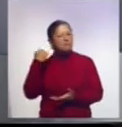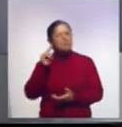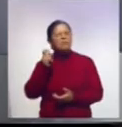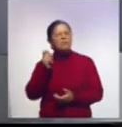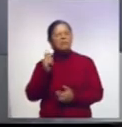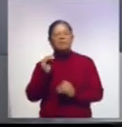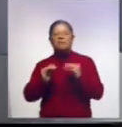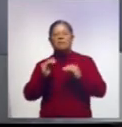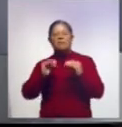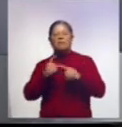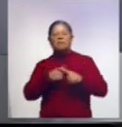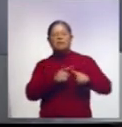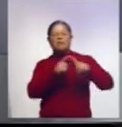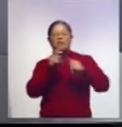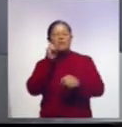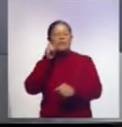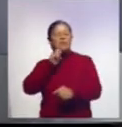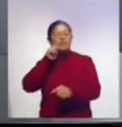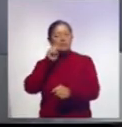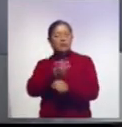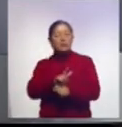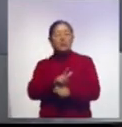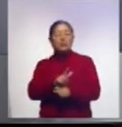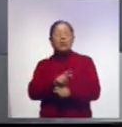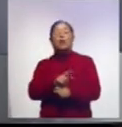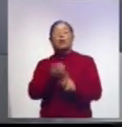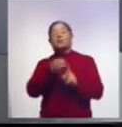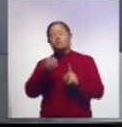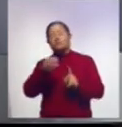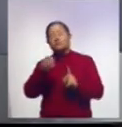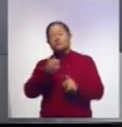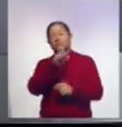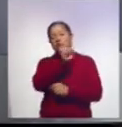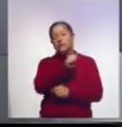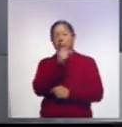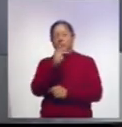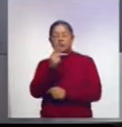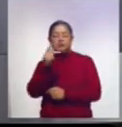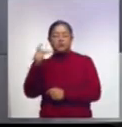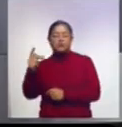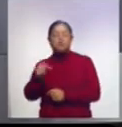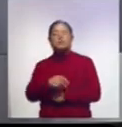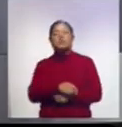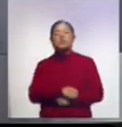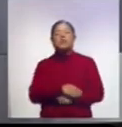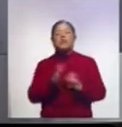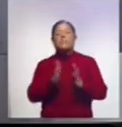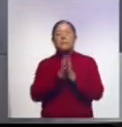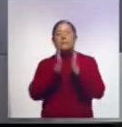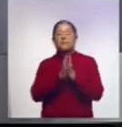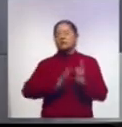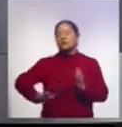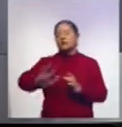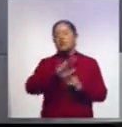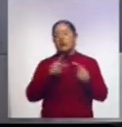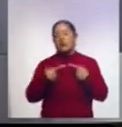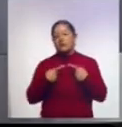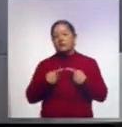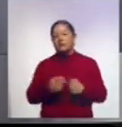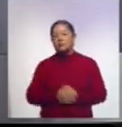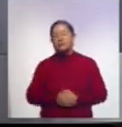sexual organizado por la Secretaría de Políticas Públicas y Participación Ciudadana. Adelante, Lorena, buenas